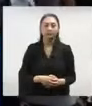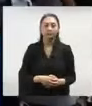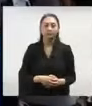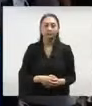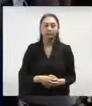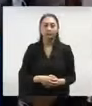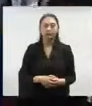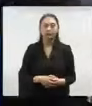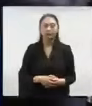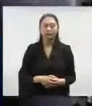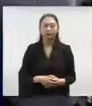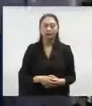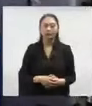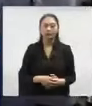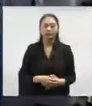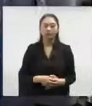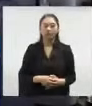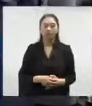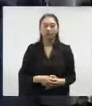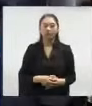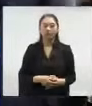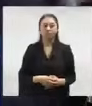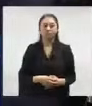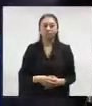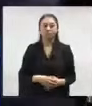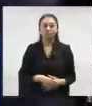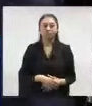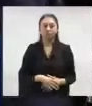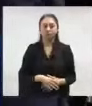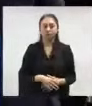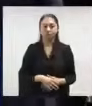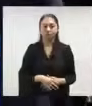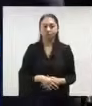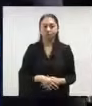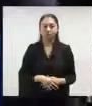Gracias, presidente. Le agradezco mucho. Nos vemos. Estamos hablando. Estamos a la hora.